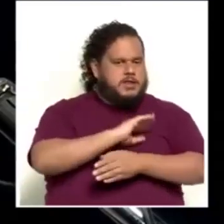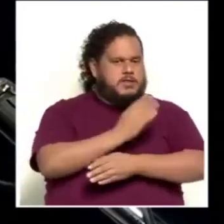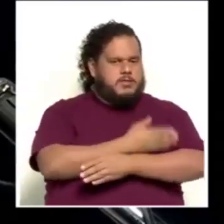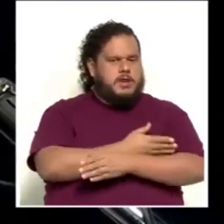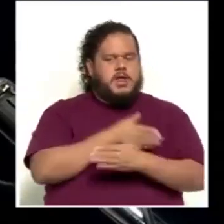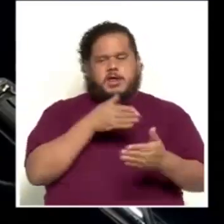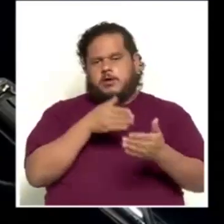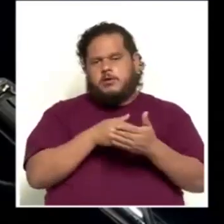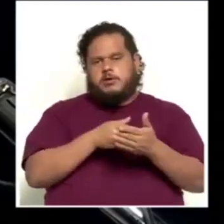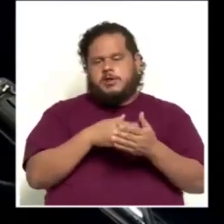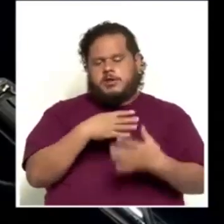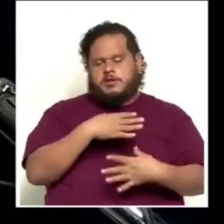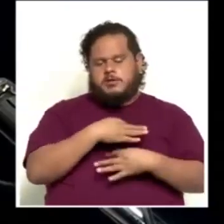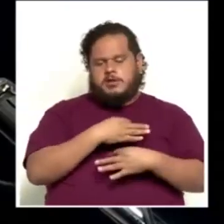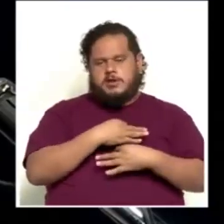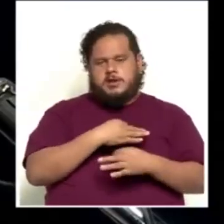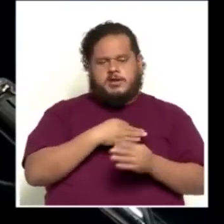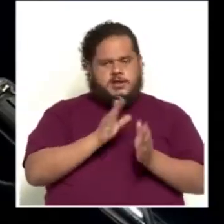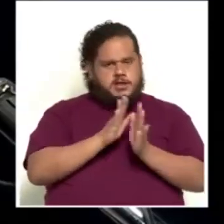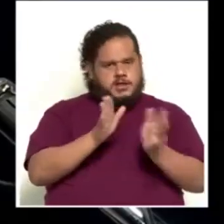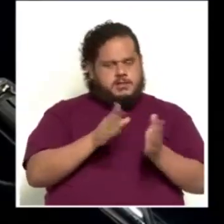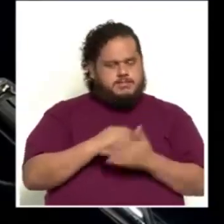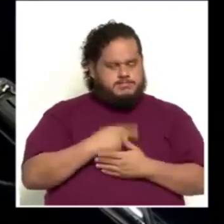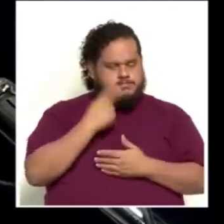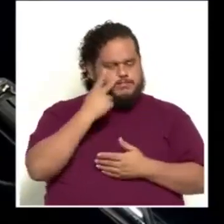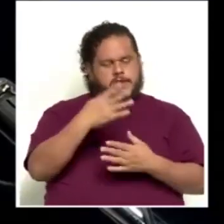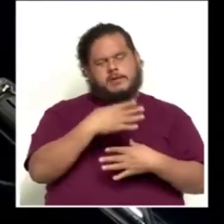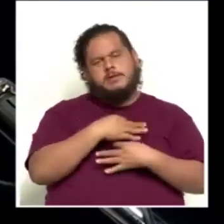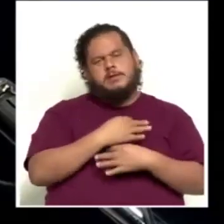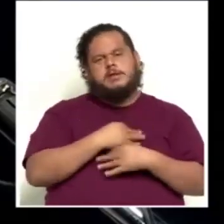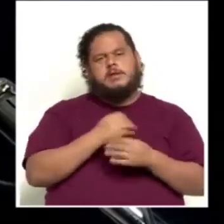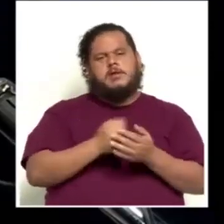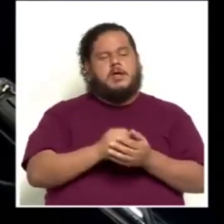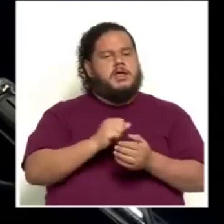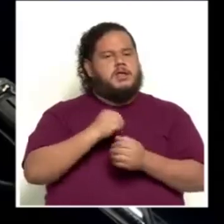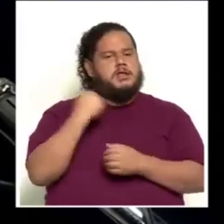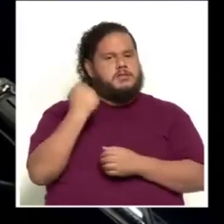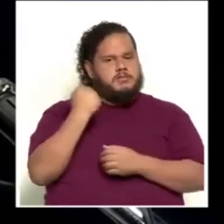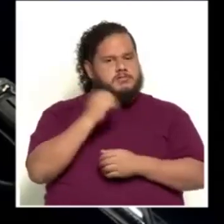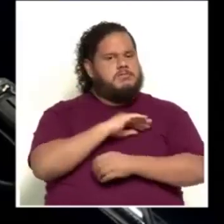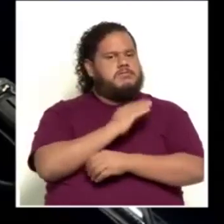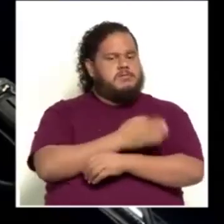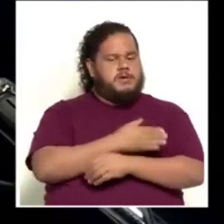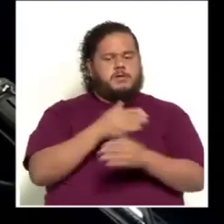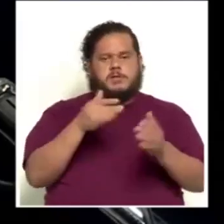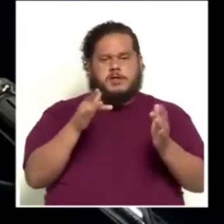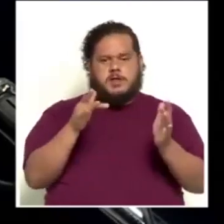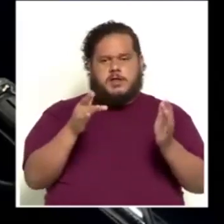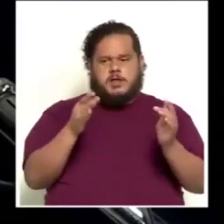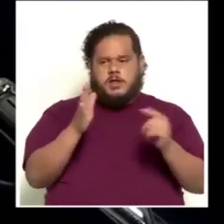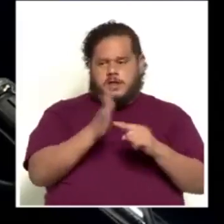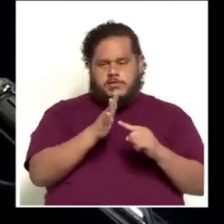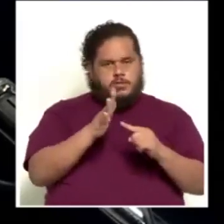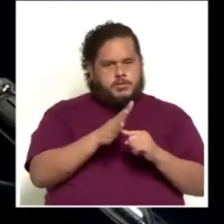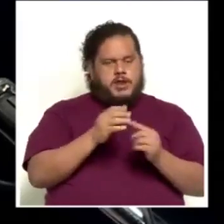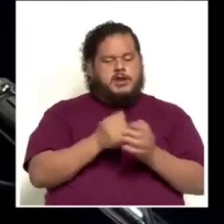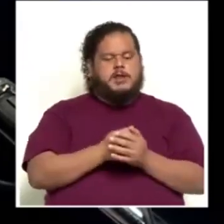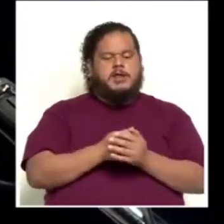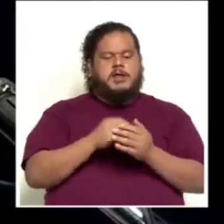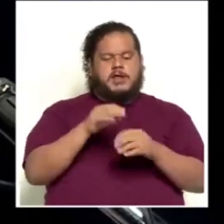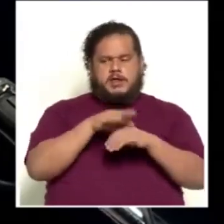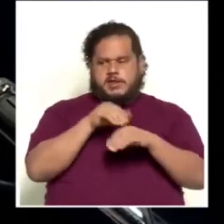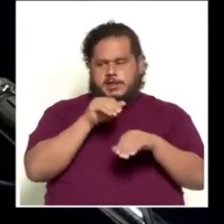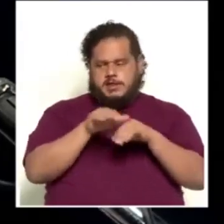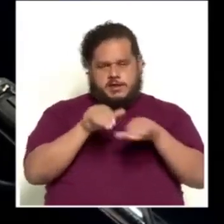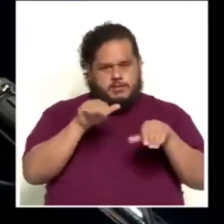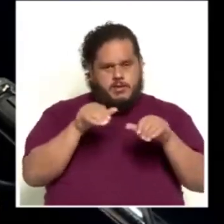intereses generales. Vean qué interesante, porque entonces es poderosamente popular ese llamado que hace el líder populista,